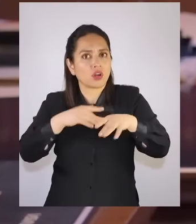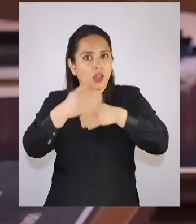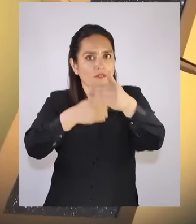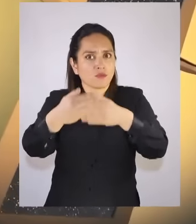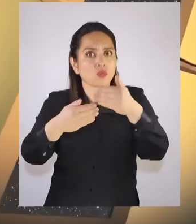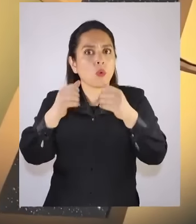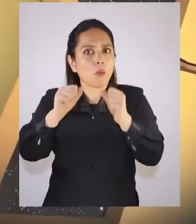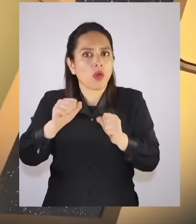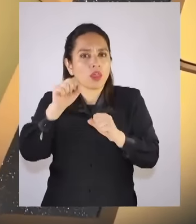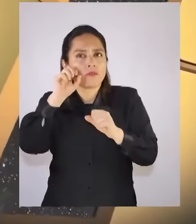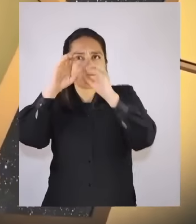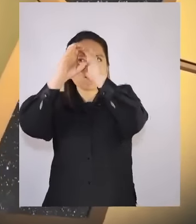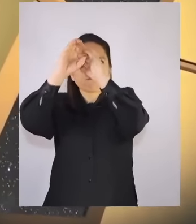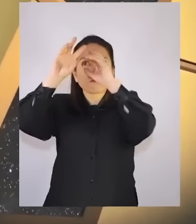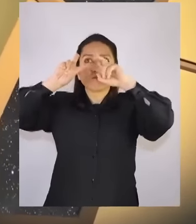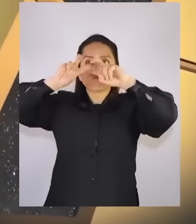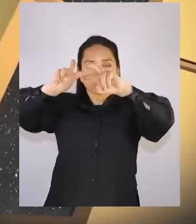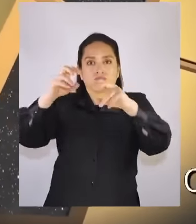desarrollando.